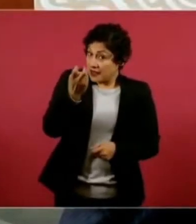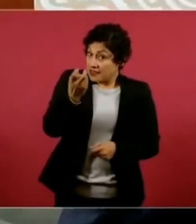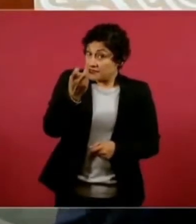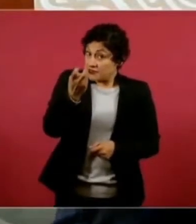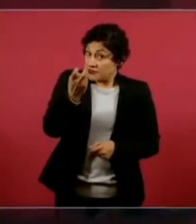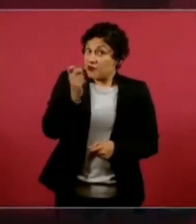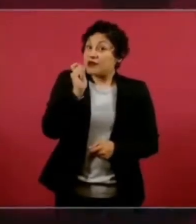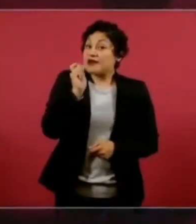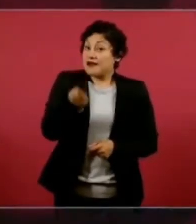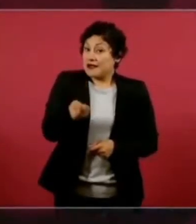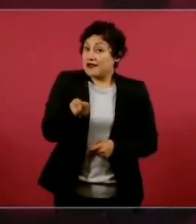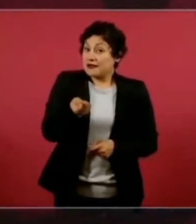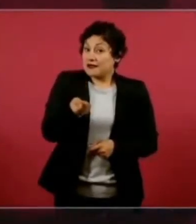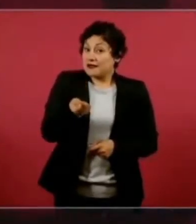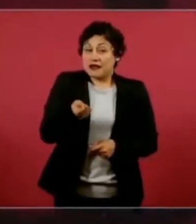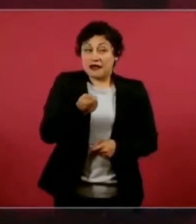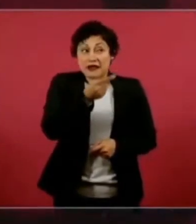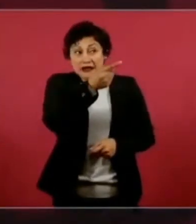Los enferma